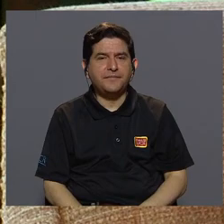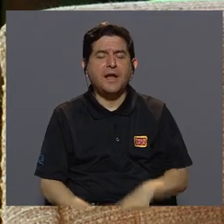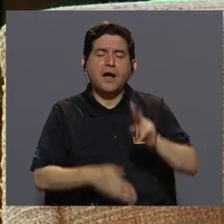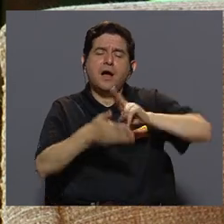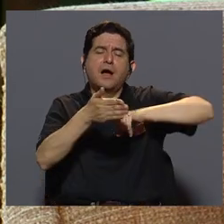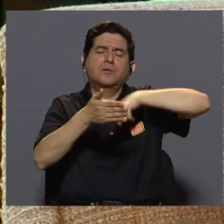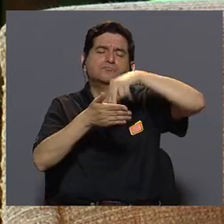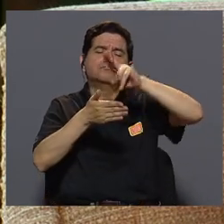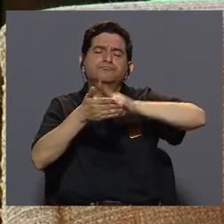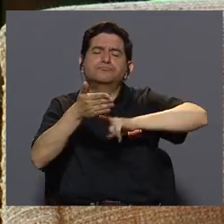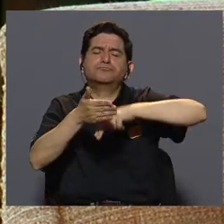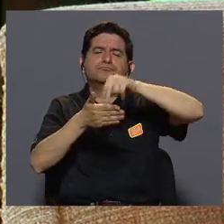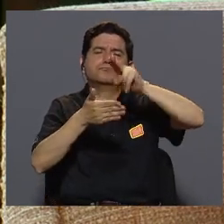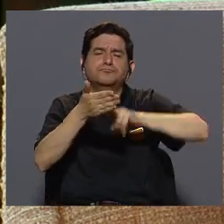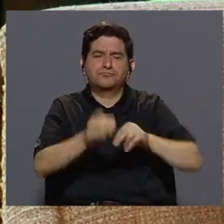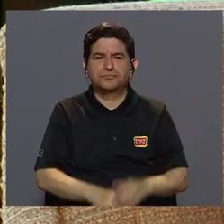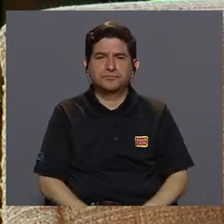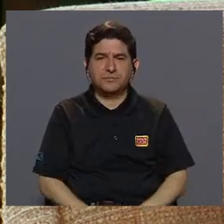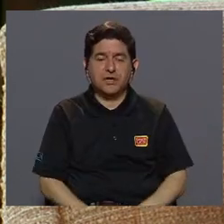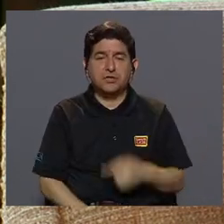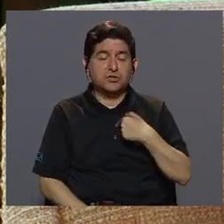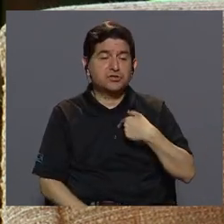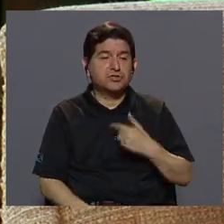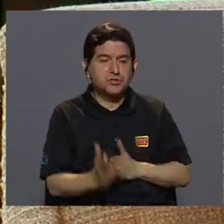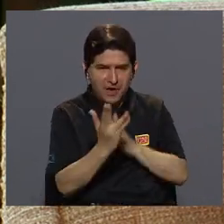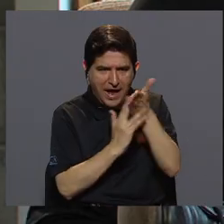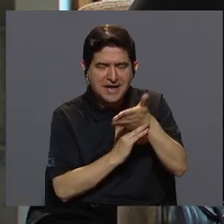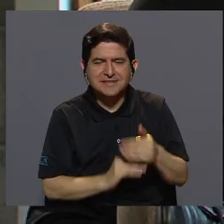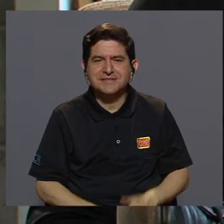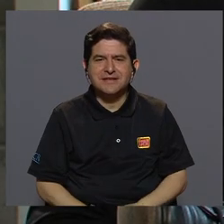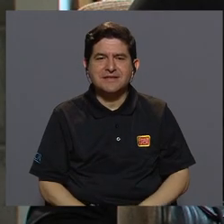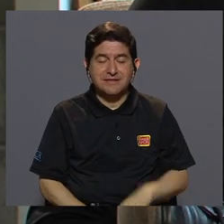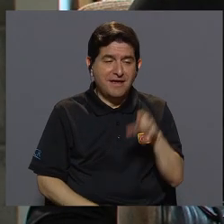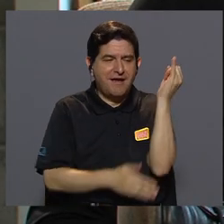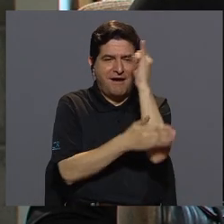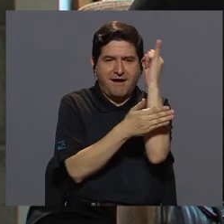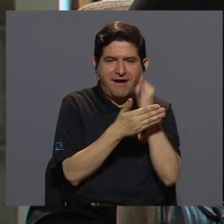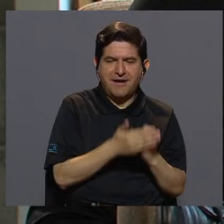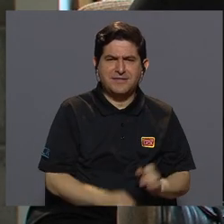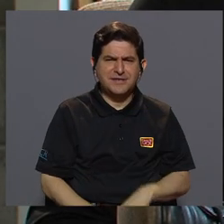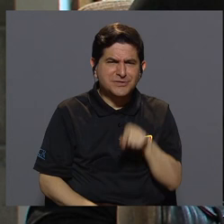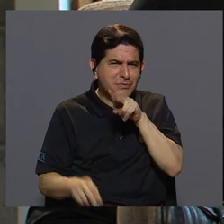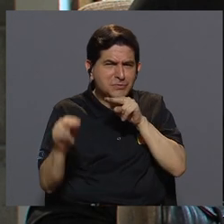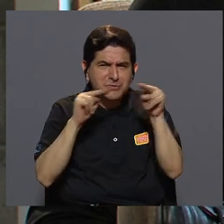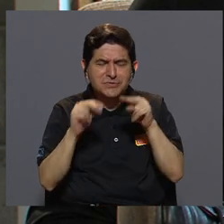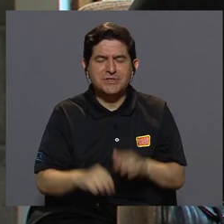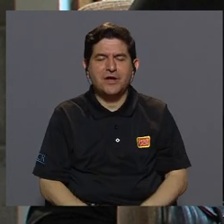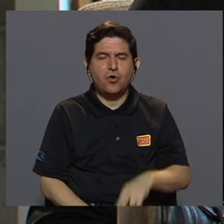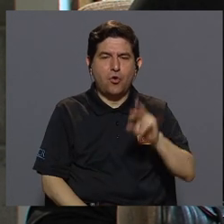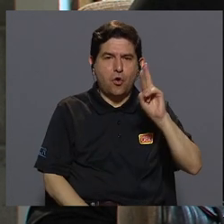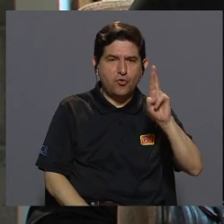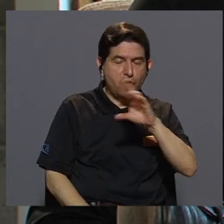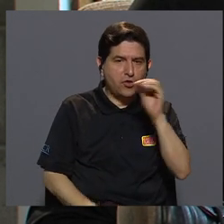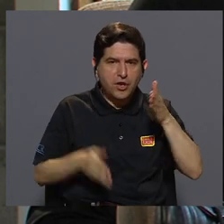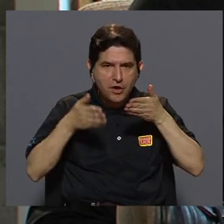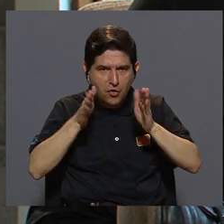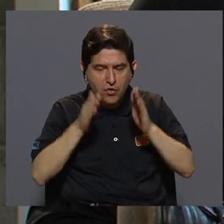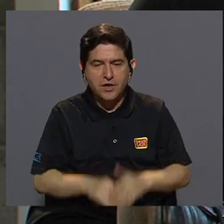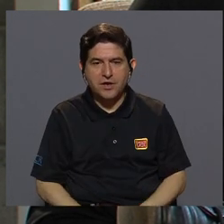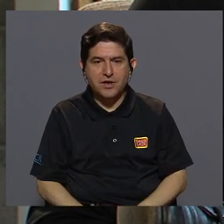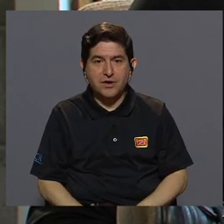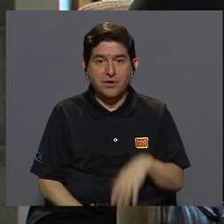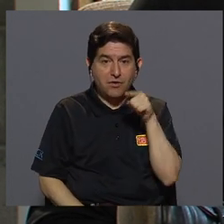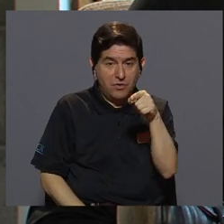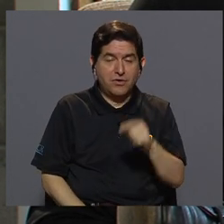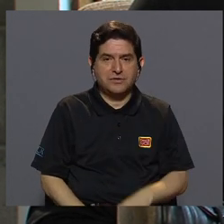la pintura. Entonces entré a Bellas Artes. Me decía que usted tenía que negociar con Rodrigo y sus hijos